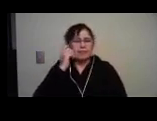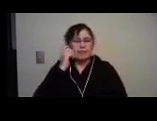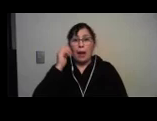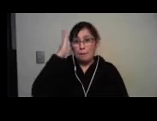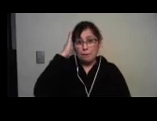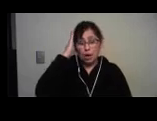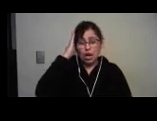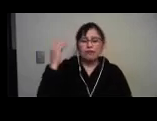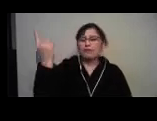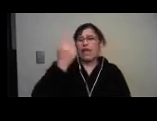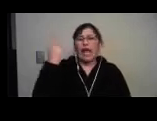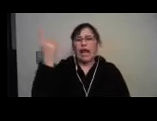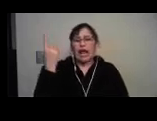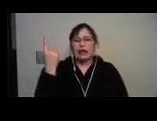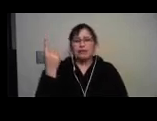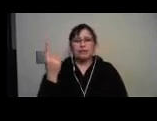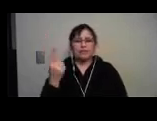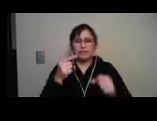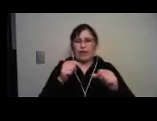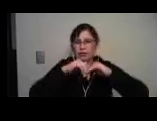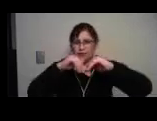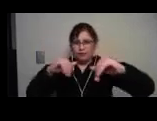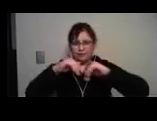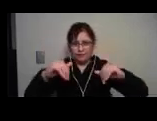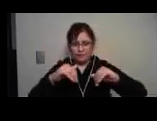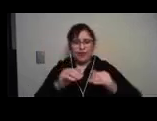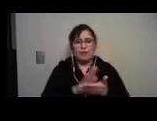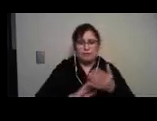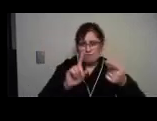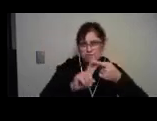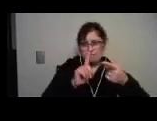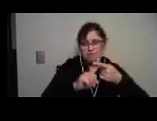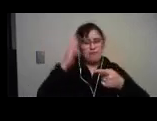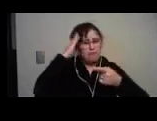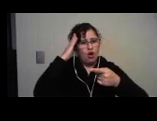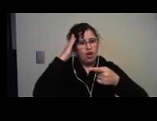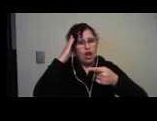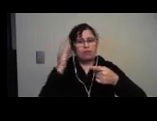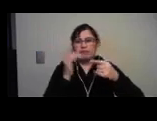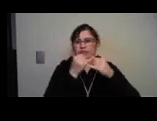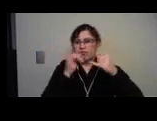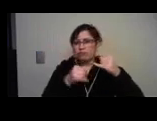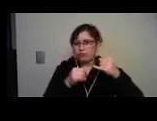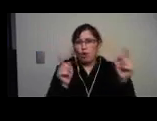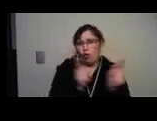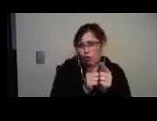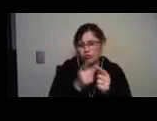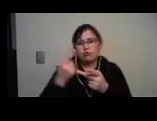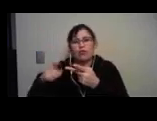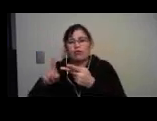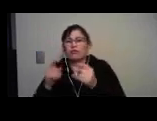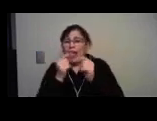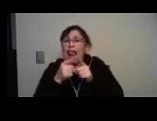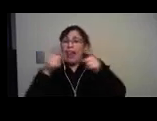en general se divide en procesos de o sea, memoria a corto plazo y memoria a largo plazo, y esto tiene que